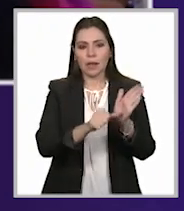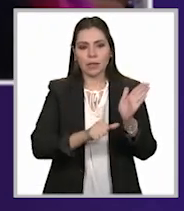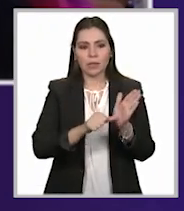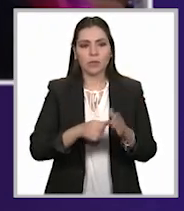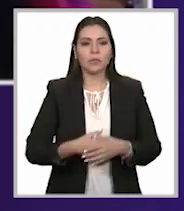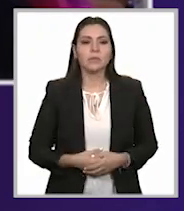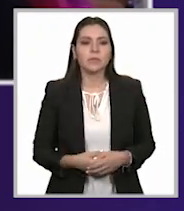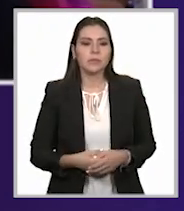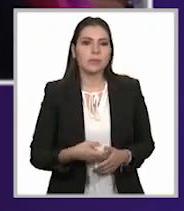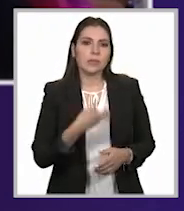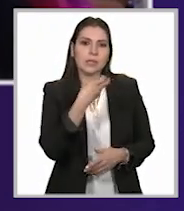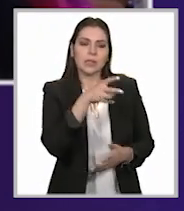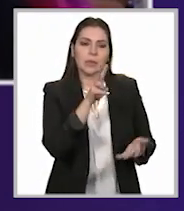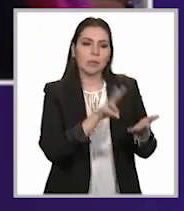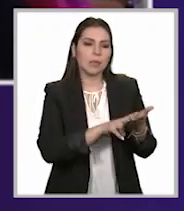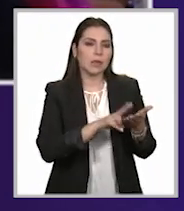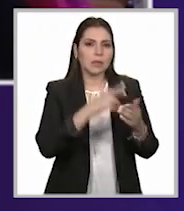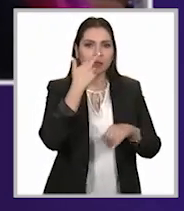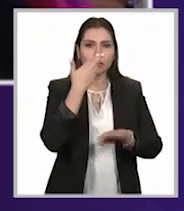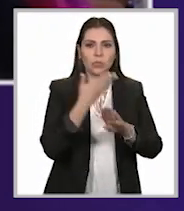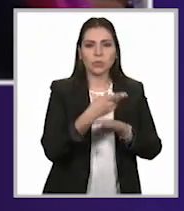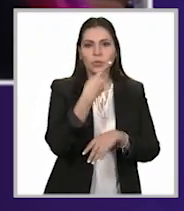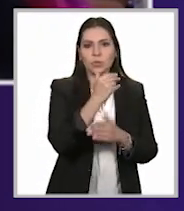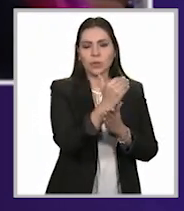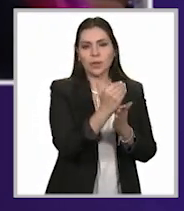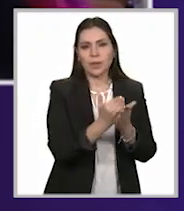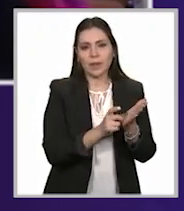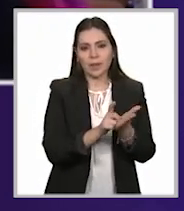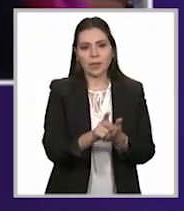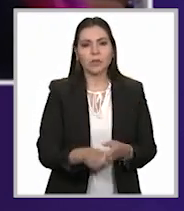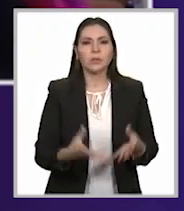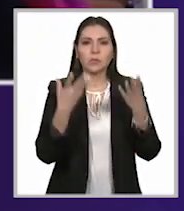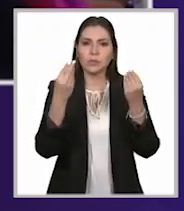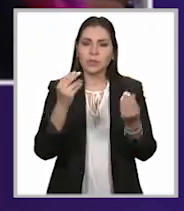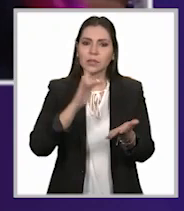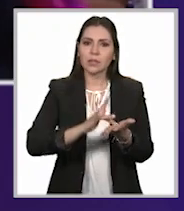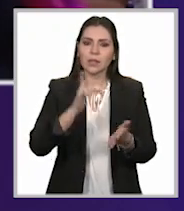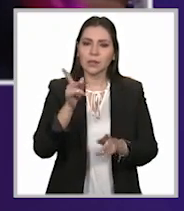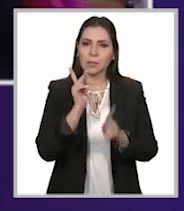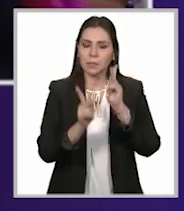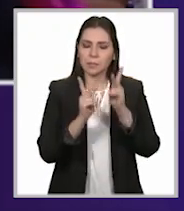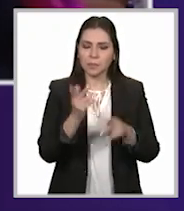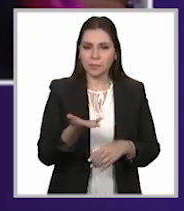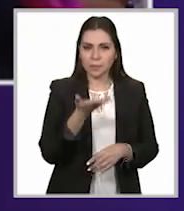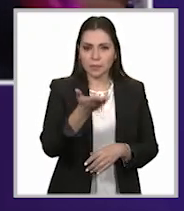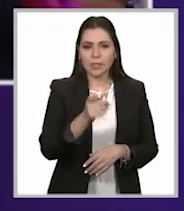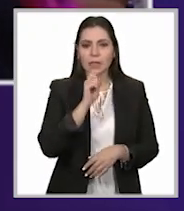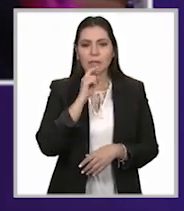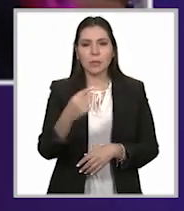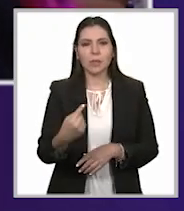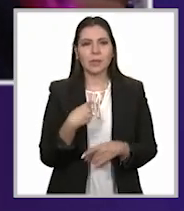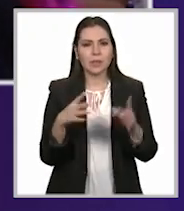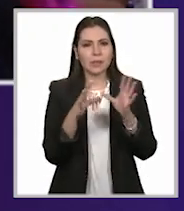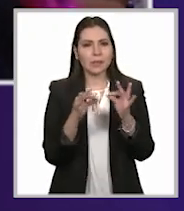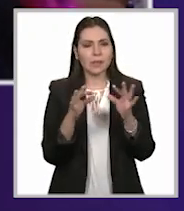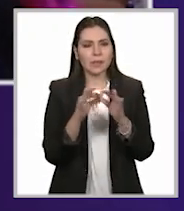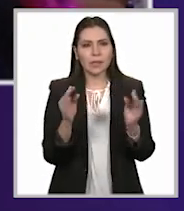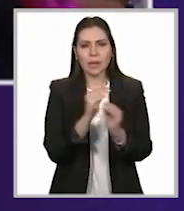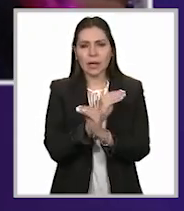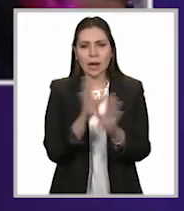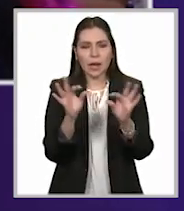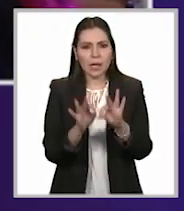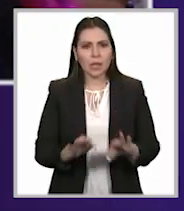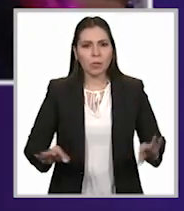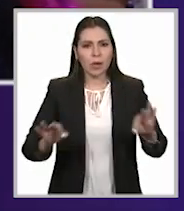estas cláusulas abiertas. Y esa es una garantía de agencia de los derechos. Ana María, muchísimas gracias por habernos permitido platicar contigo, pero sobre todo para